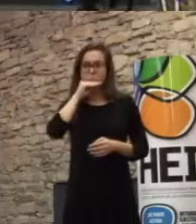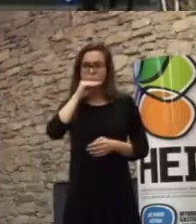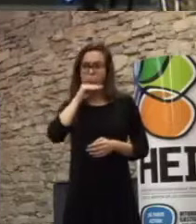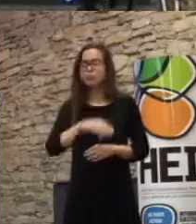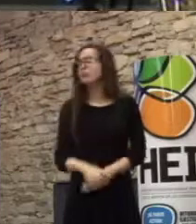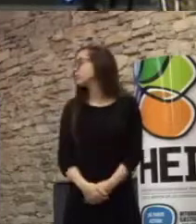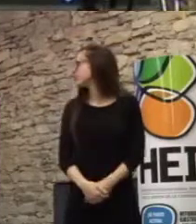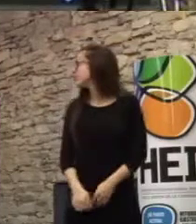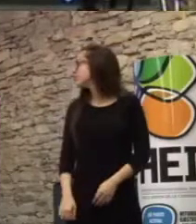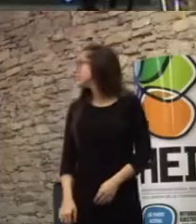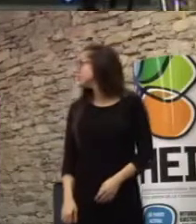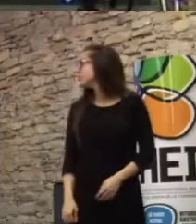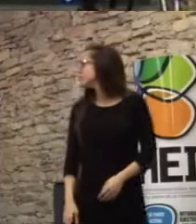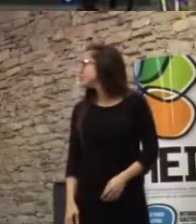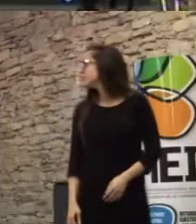está